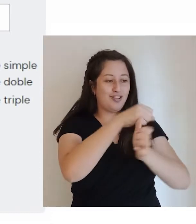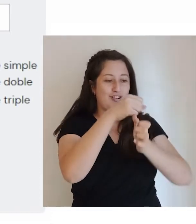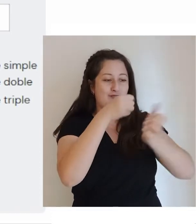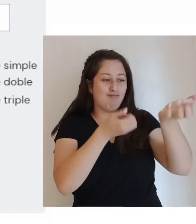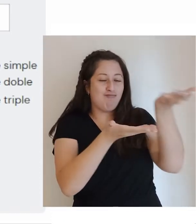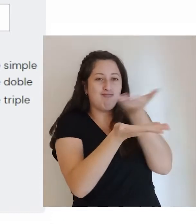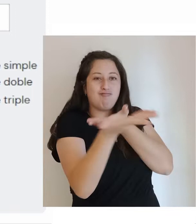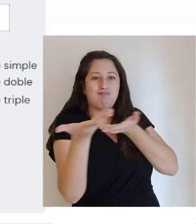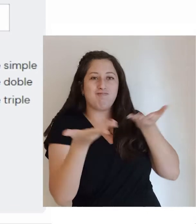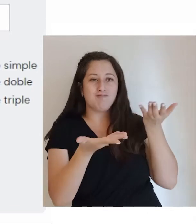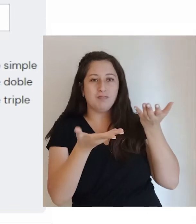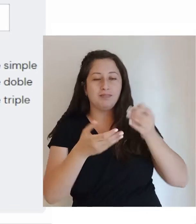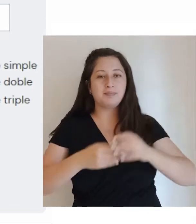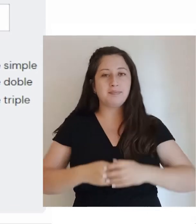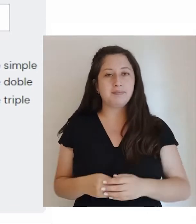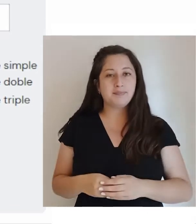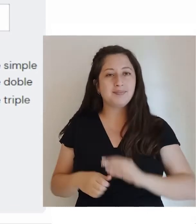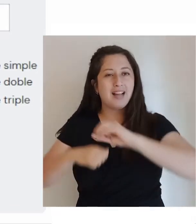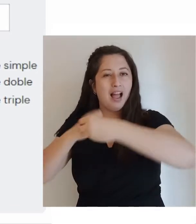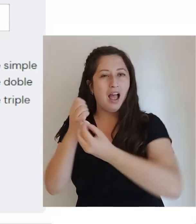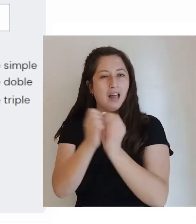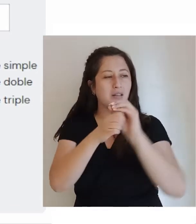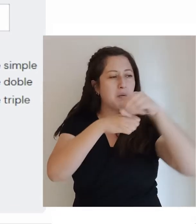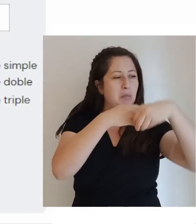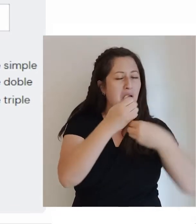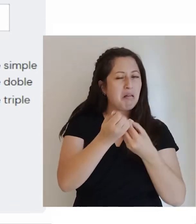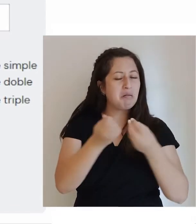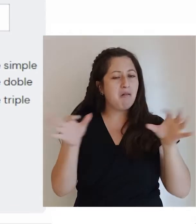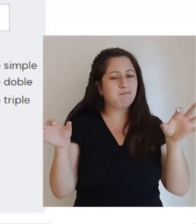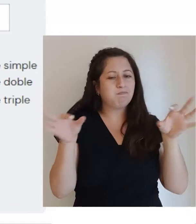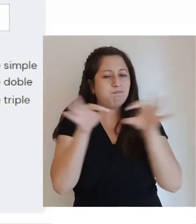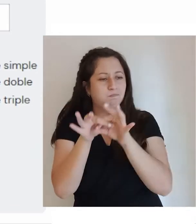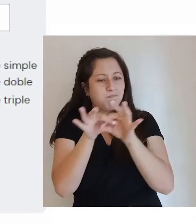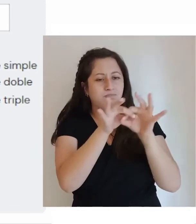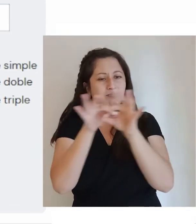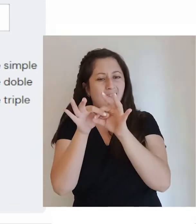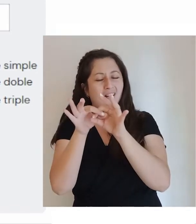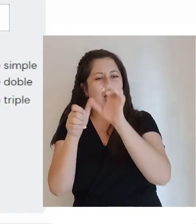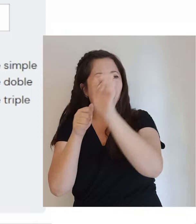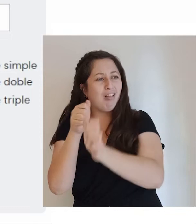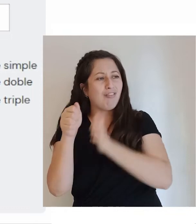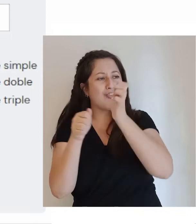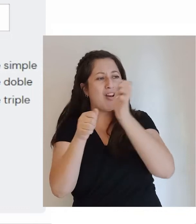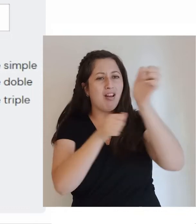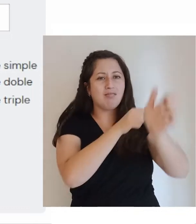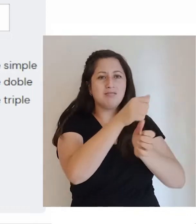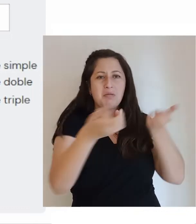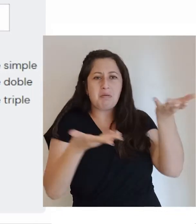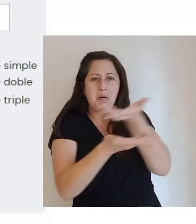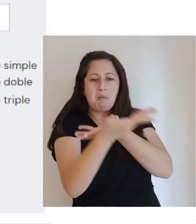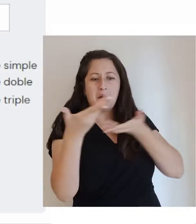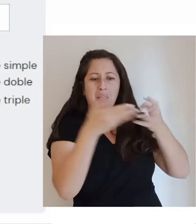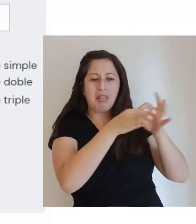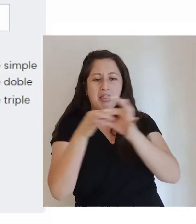electrones. ¿Cómo pueden algunos átomos mantener este enlace covalente y compartir los